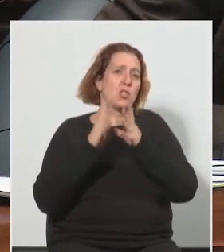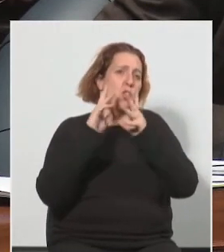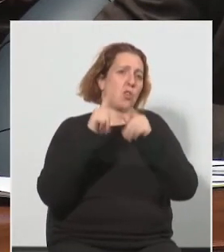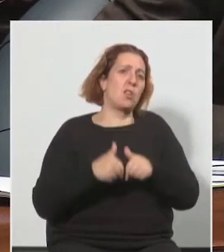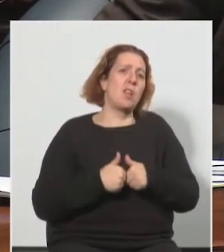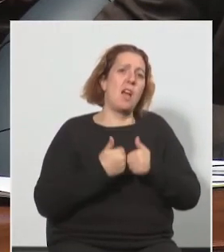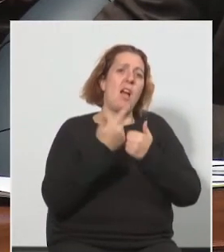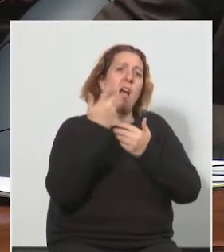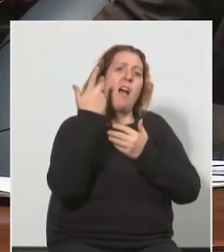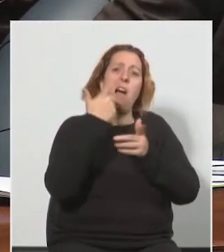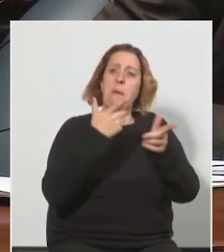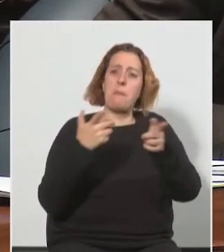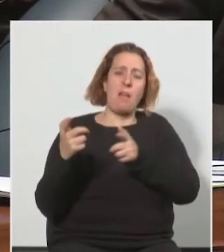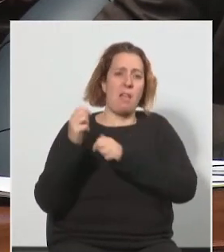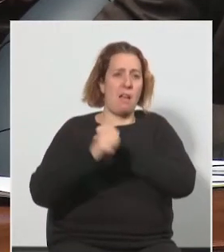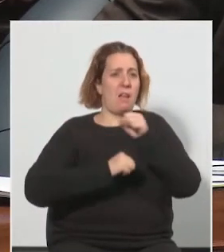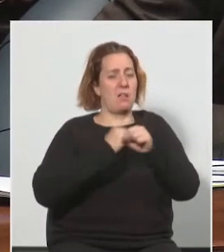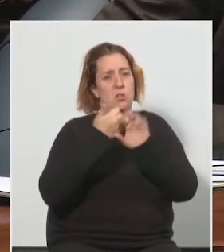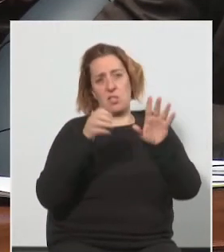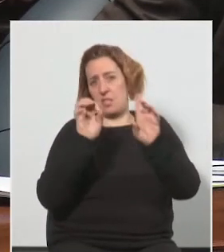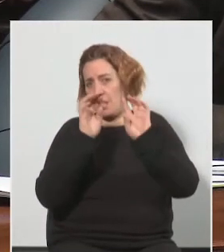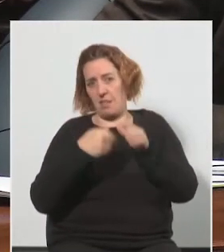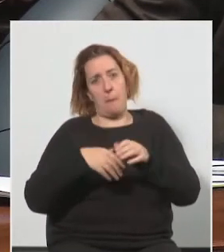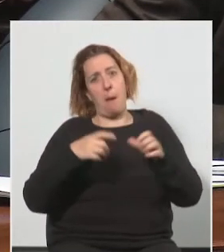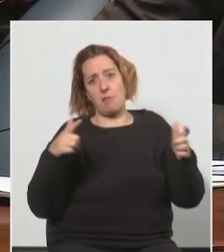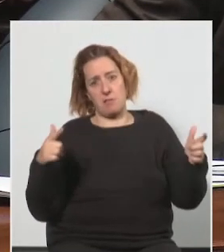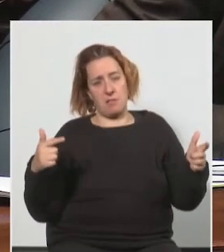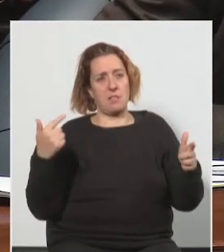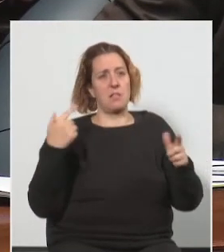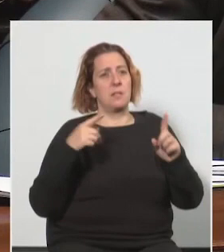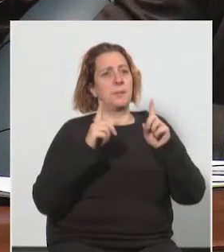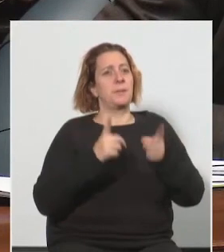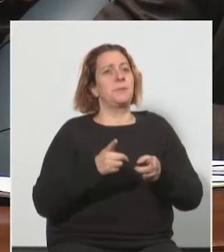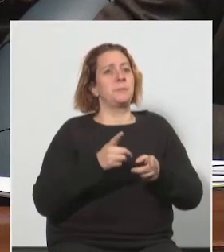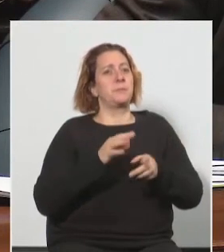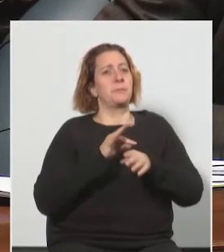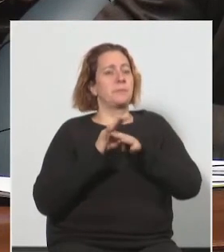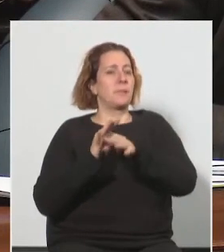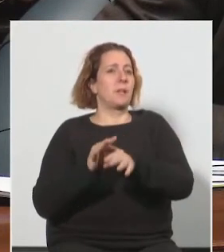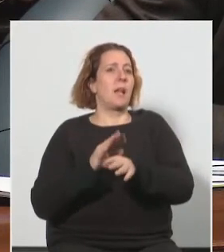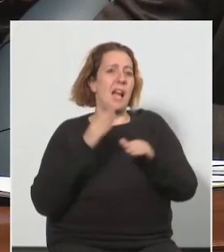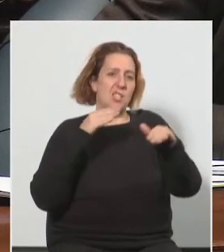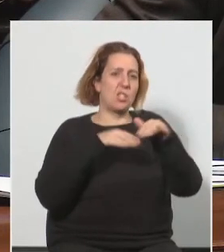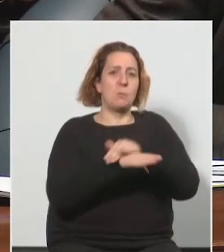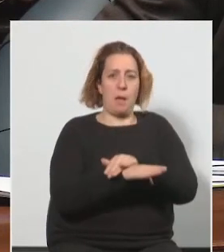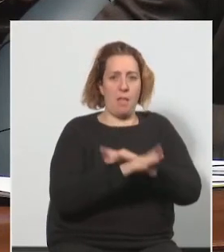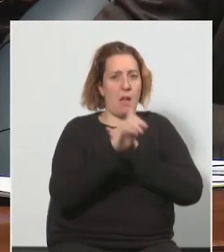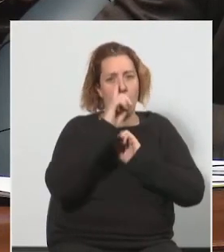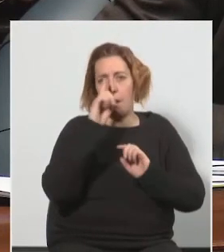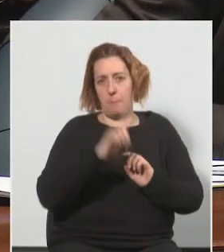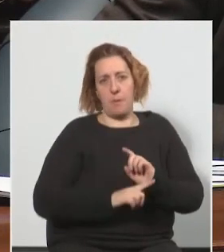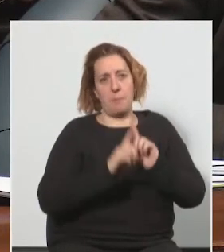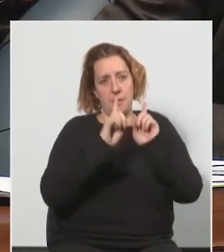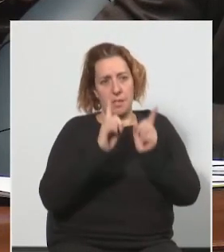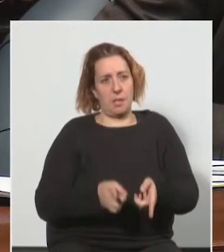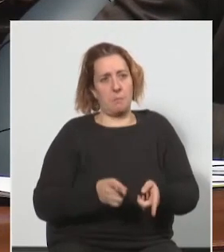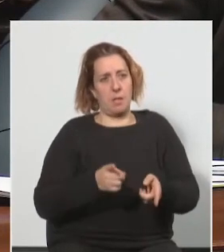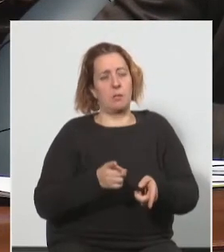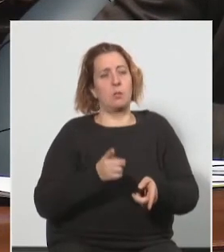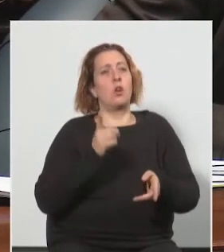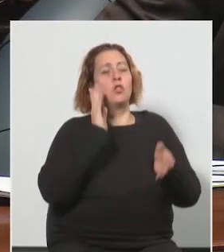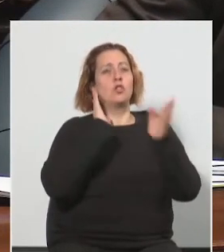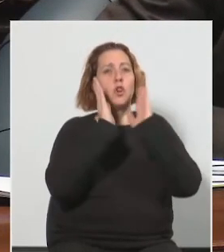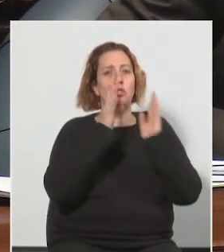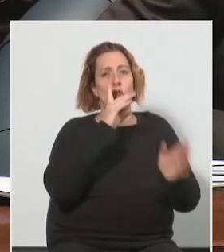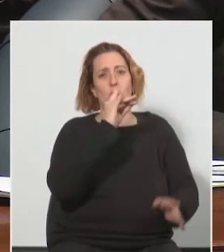nuestro país. Investigación que también fue conducida y convenientemente archivada rápidamente por el doctor